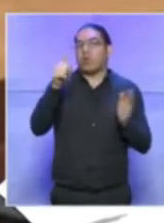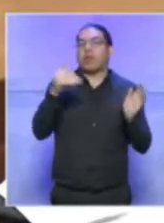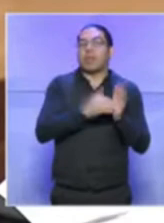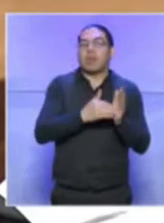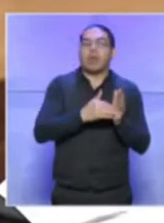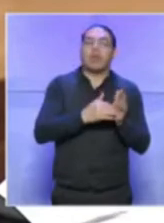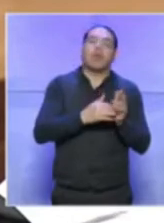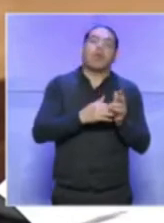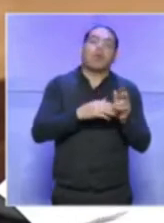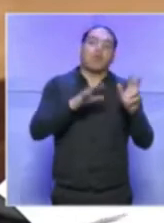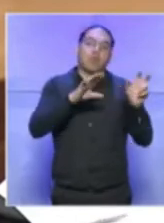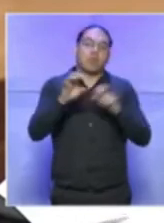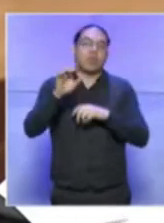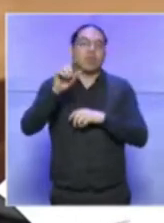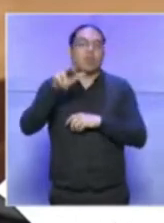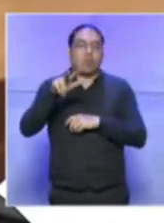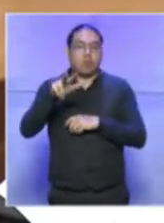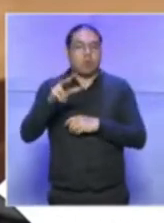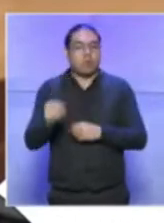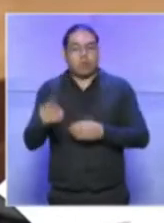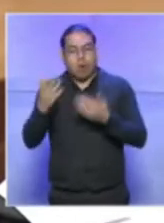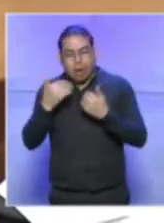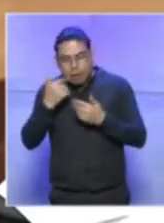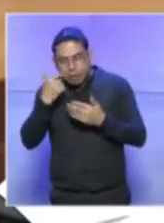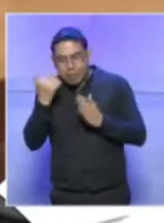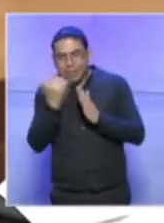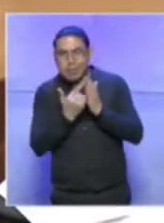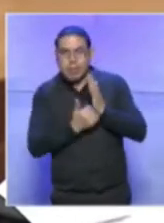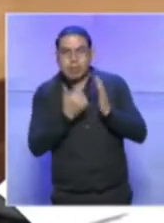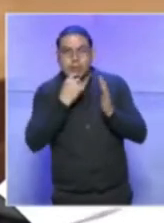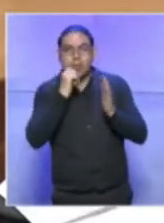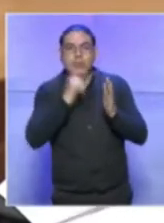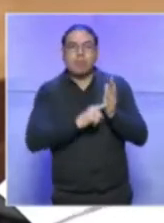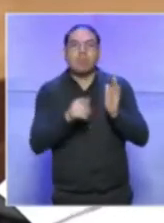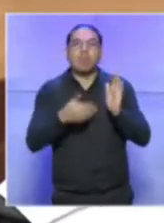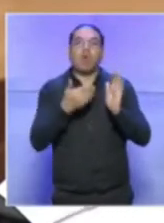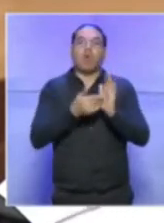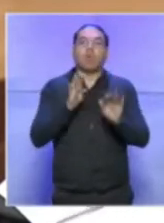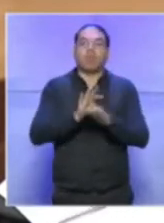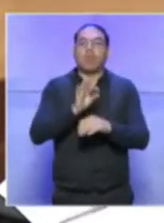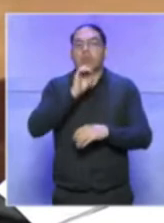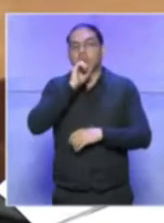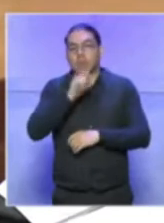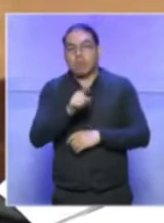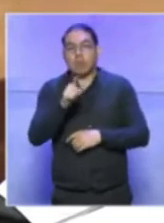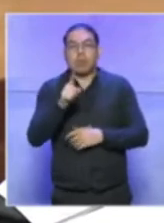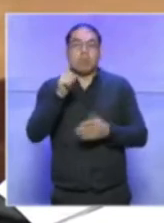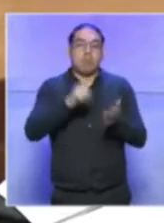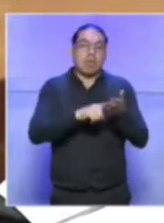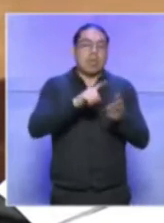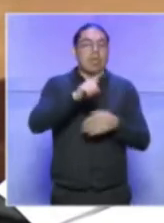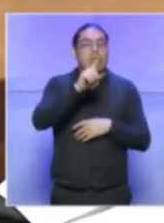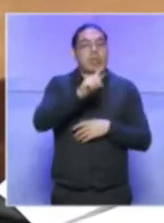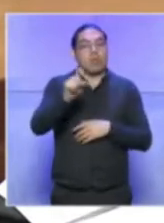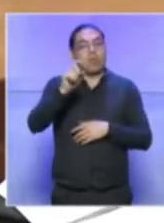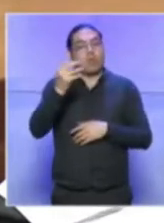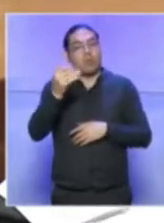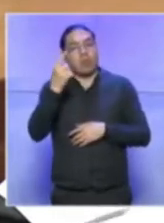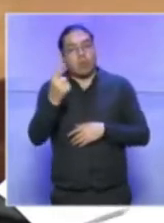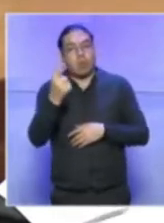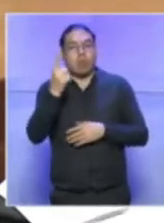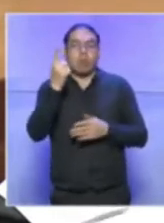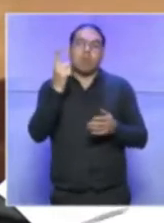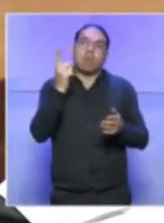11818 ha quedado sin materia y finalmente en los recursos de reconsideración 1151